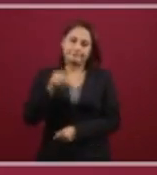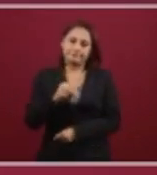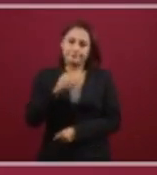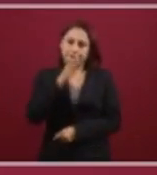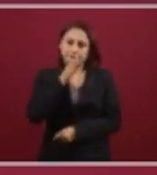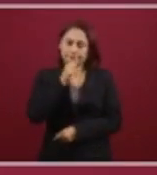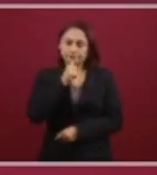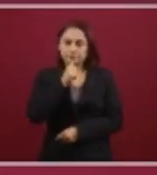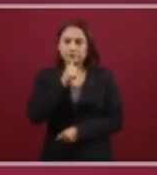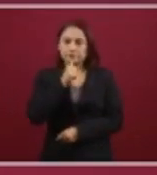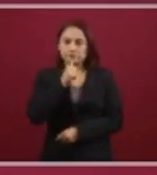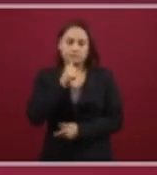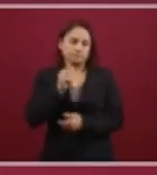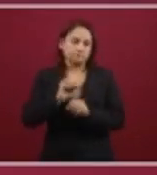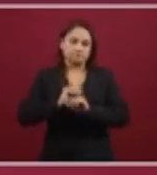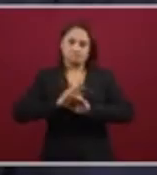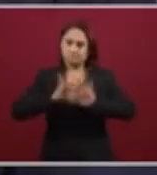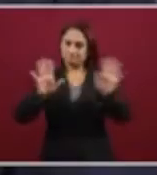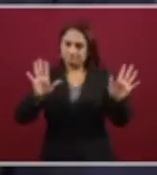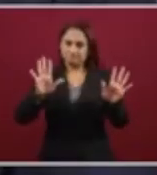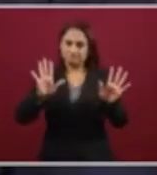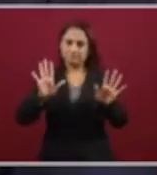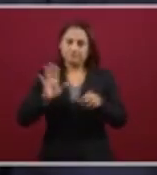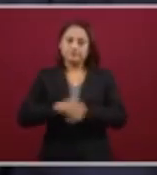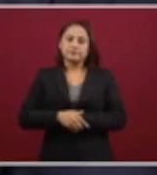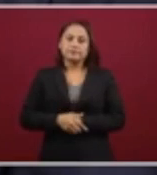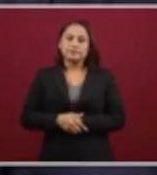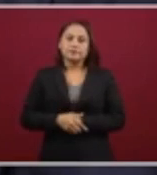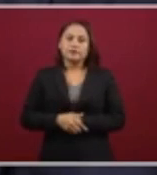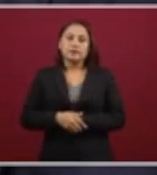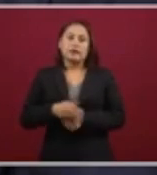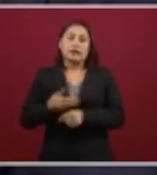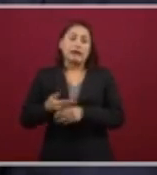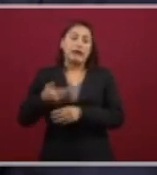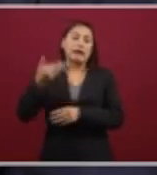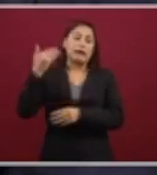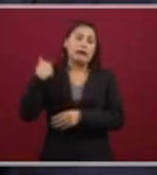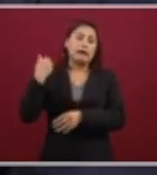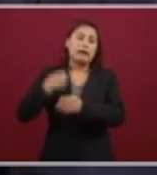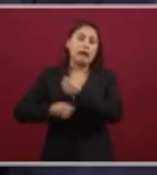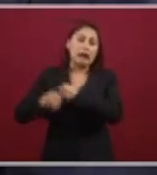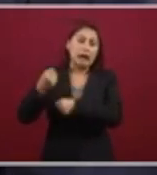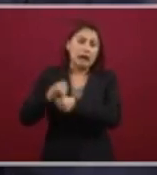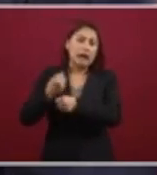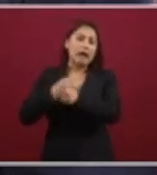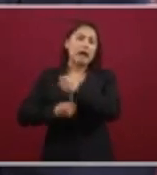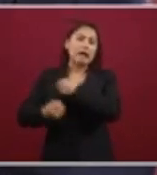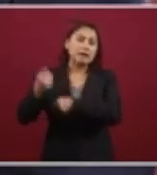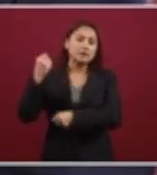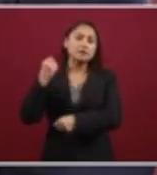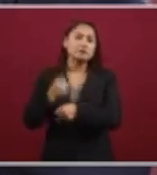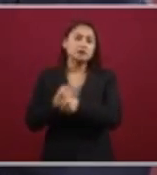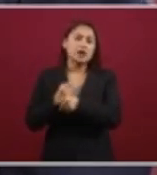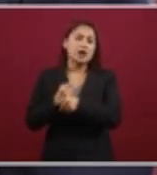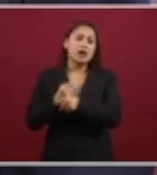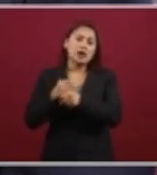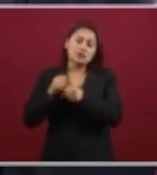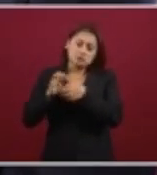durante años se ha ido consolidando una relación económica comercial importante,